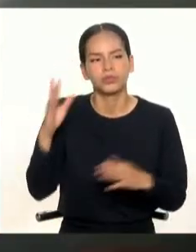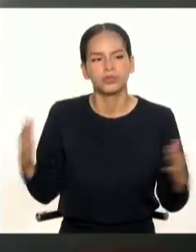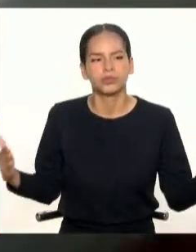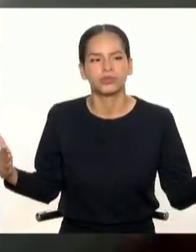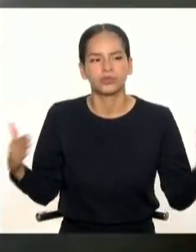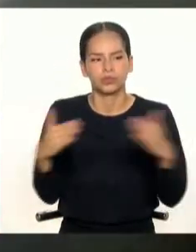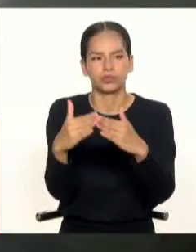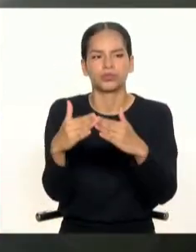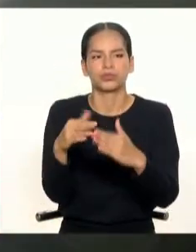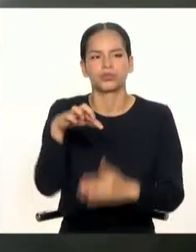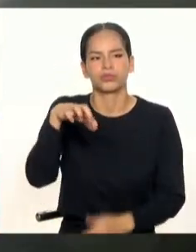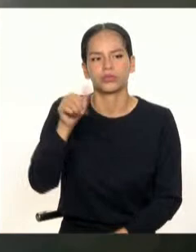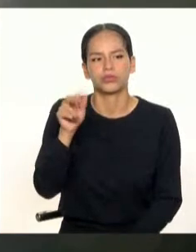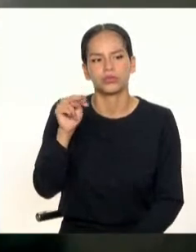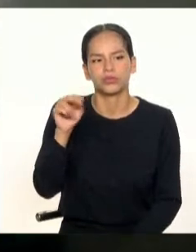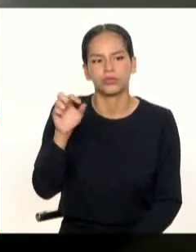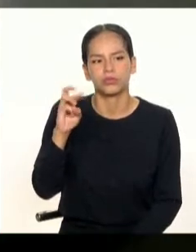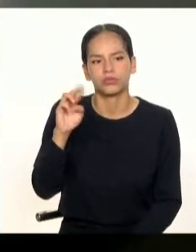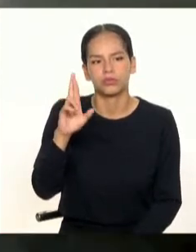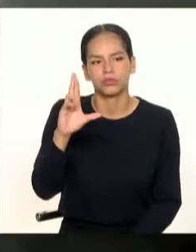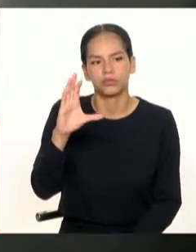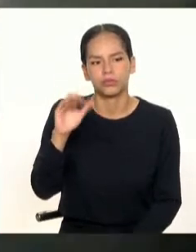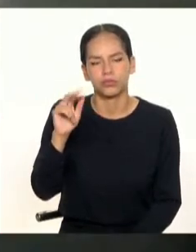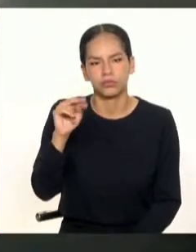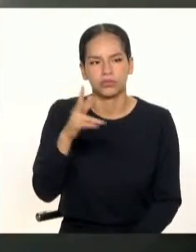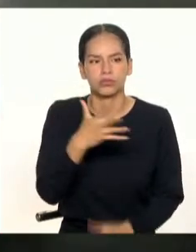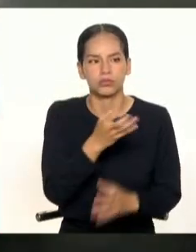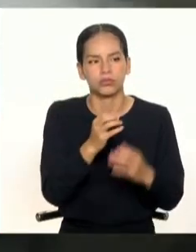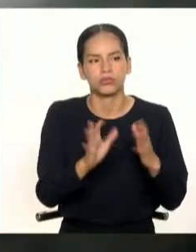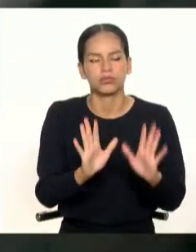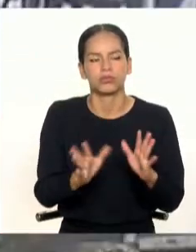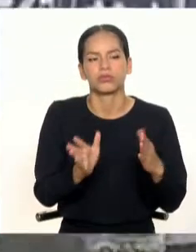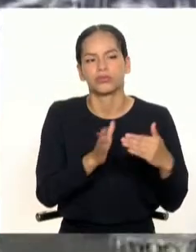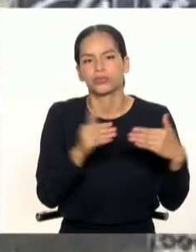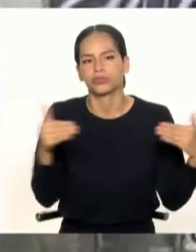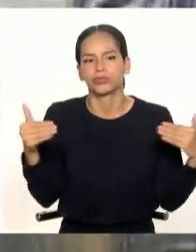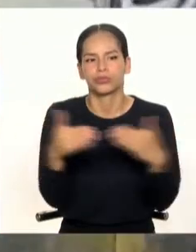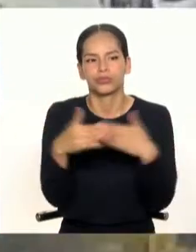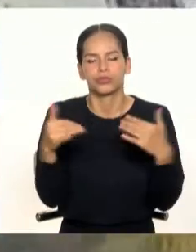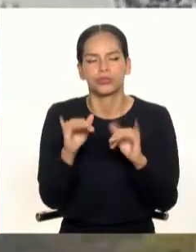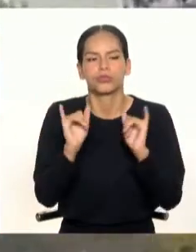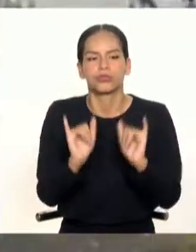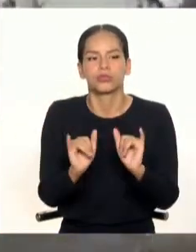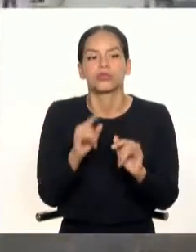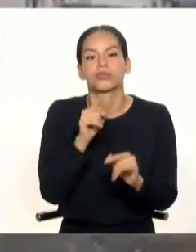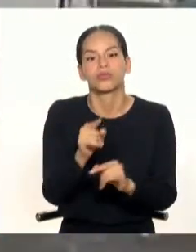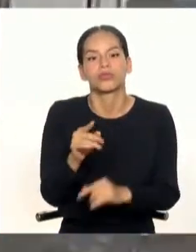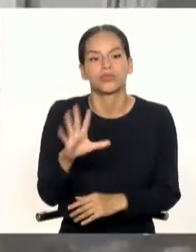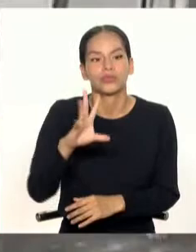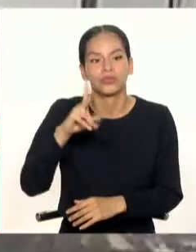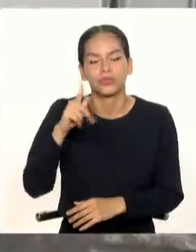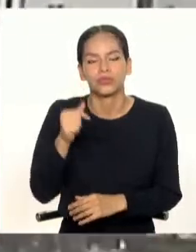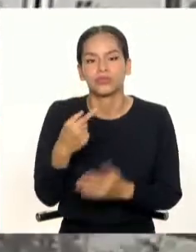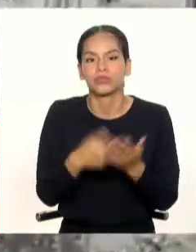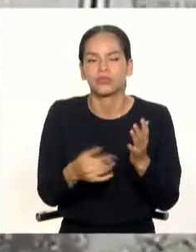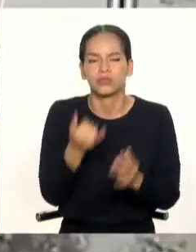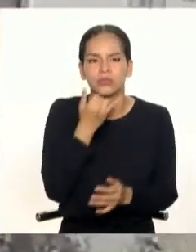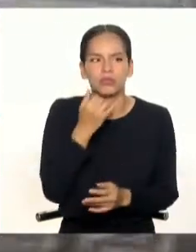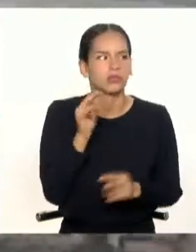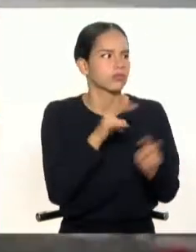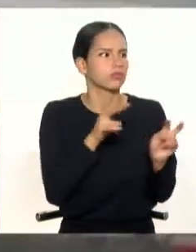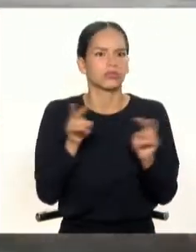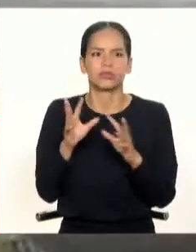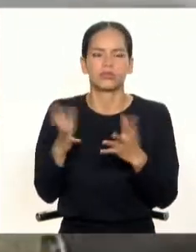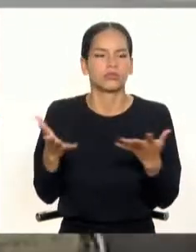la Panamericana, ¿no? Cierra la Panamericana y evita que el tráfico fluya. Es de esta manera que el delincuente lo que hace al verse